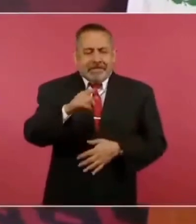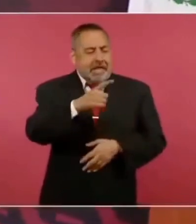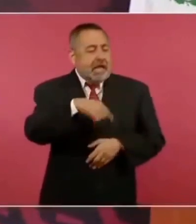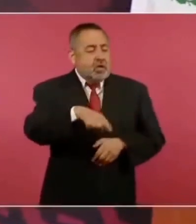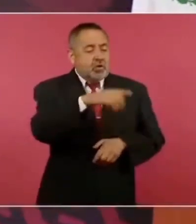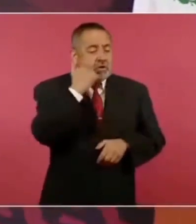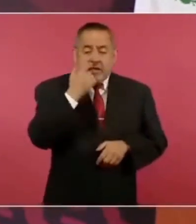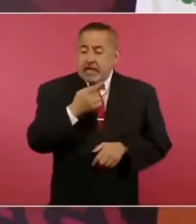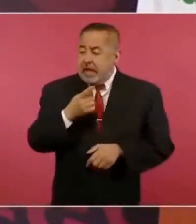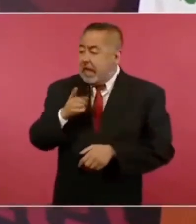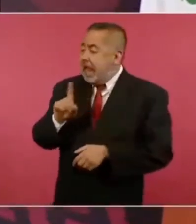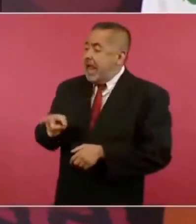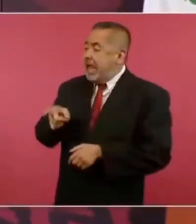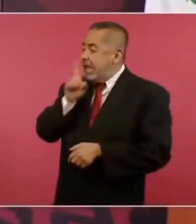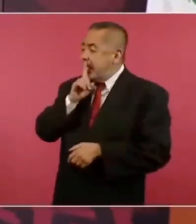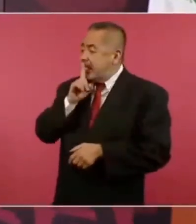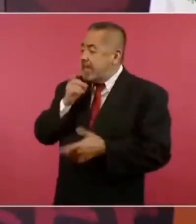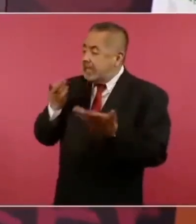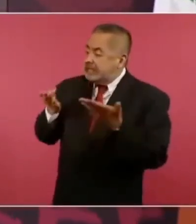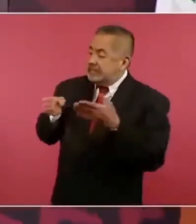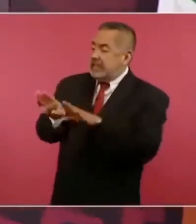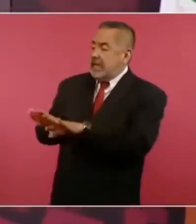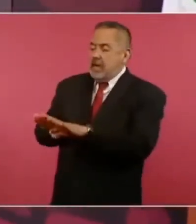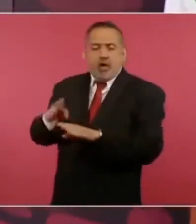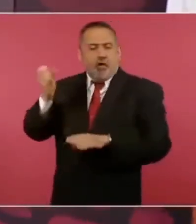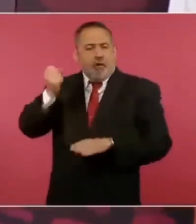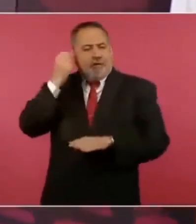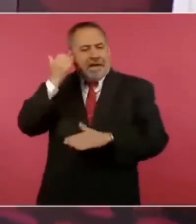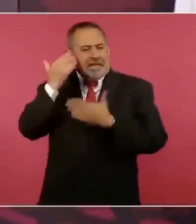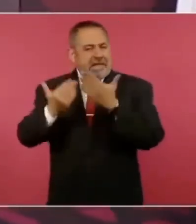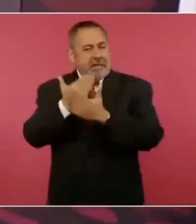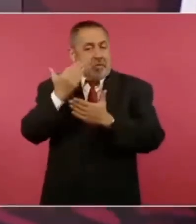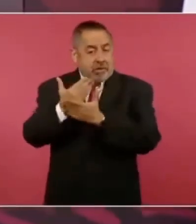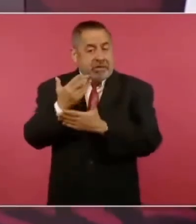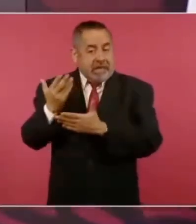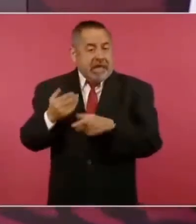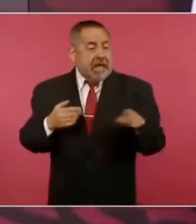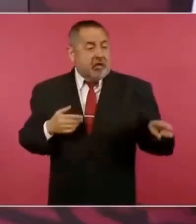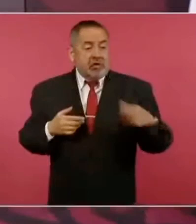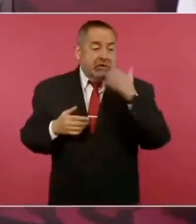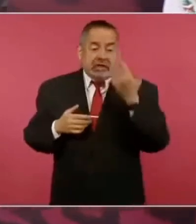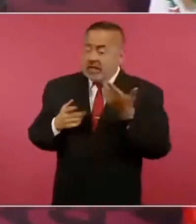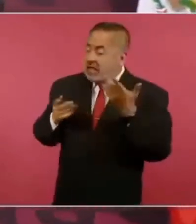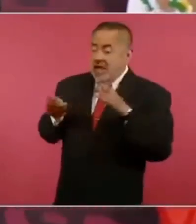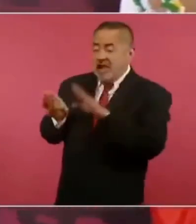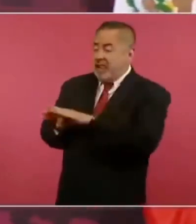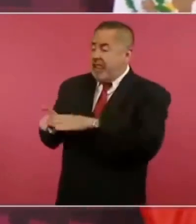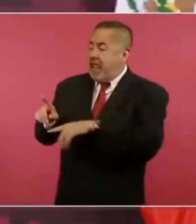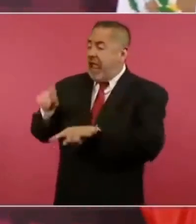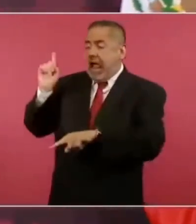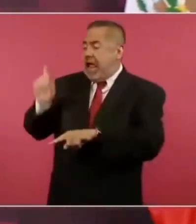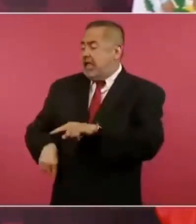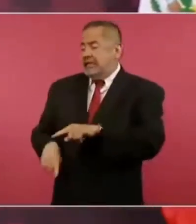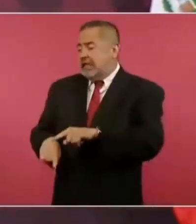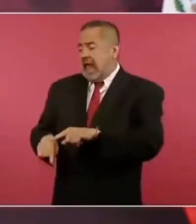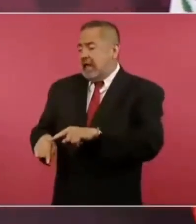censurar las mañaneras. Están pidiendo que se cancelen